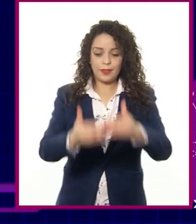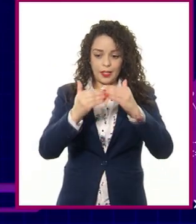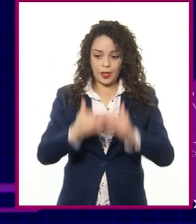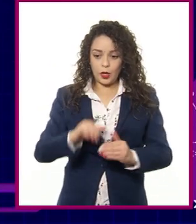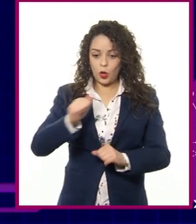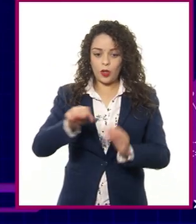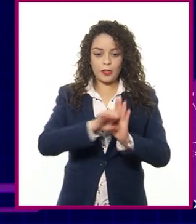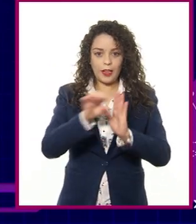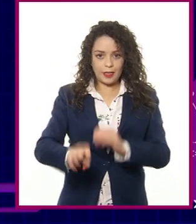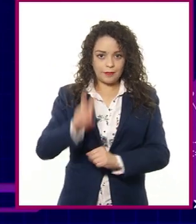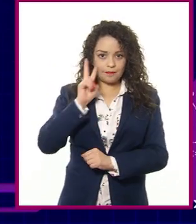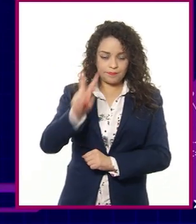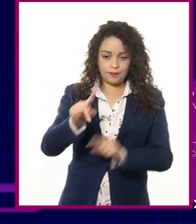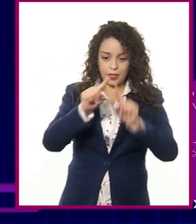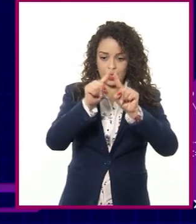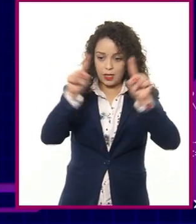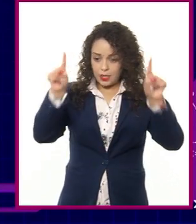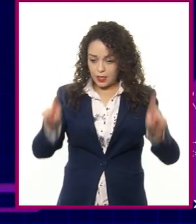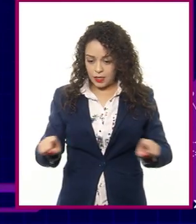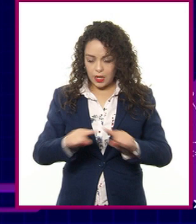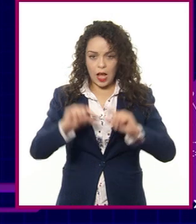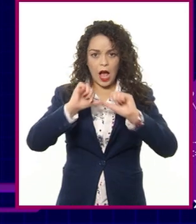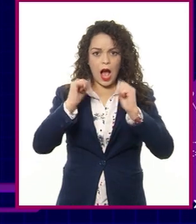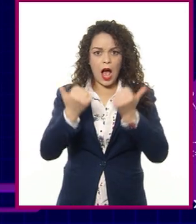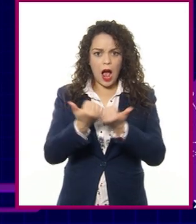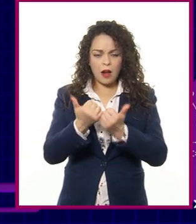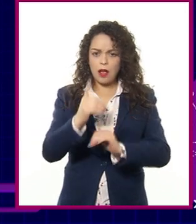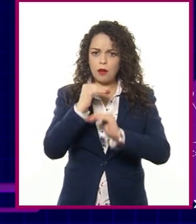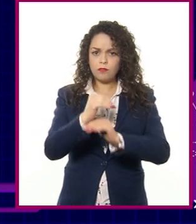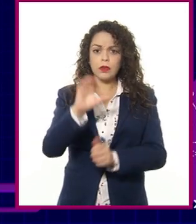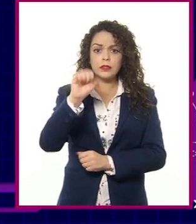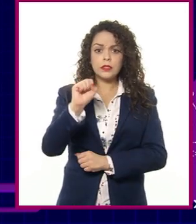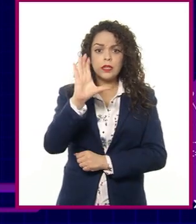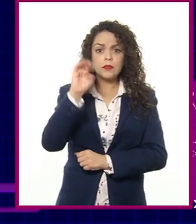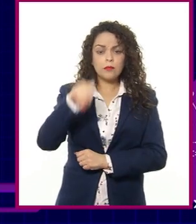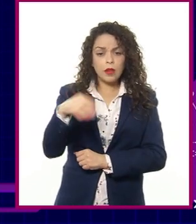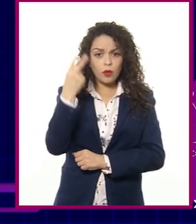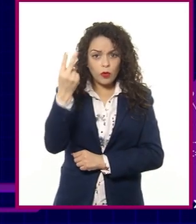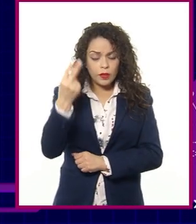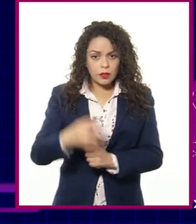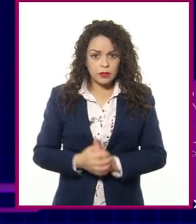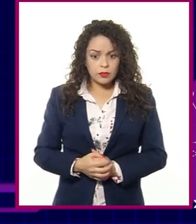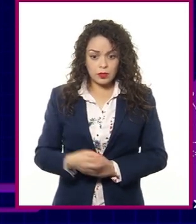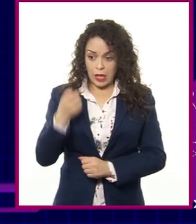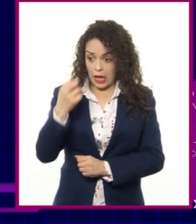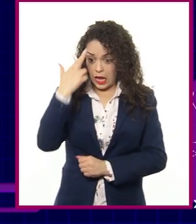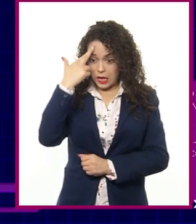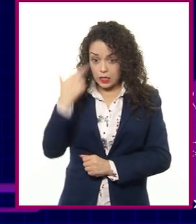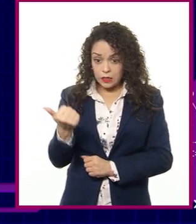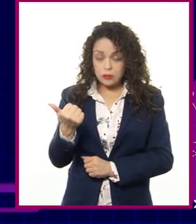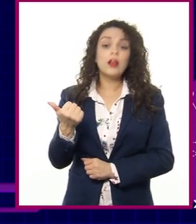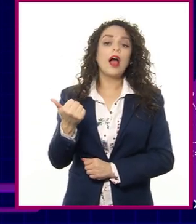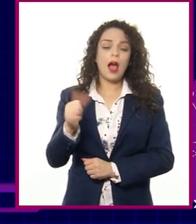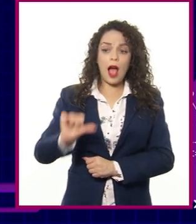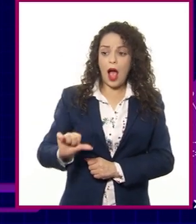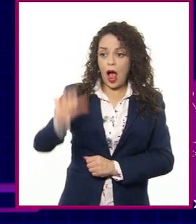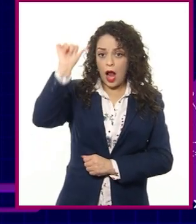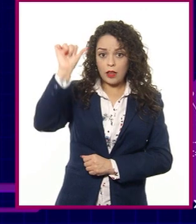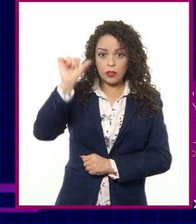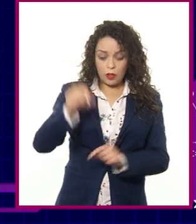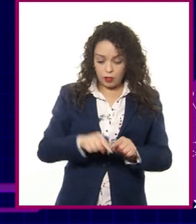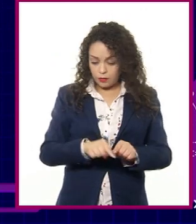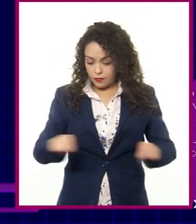del rectángulo es una cantidad fija de 60 centímetros cuadrados. Por lo tanto, la altura y la base